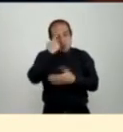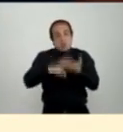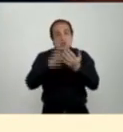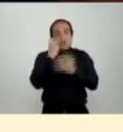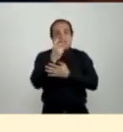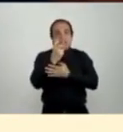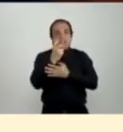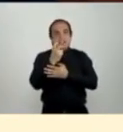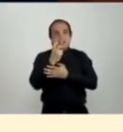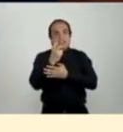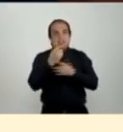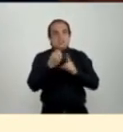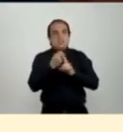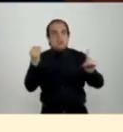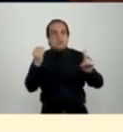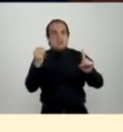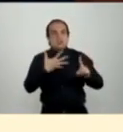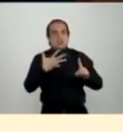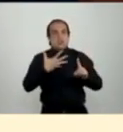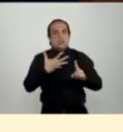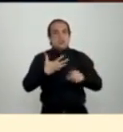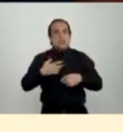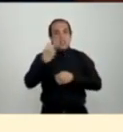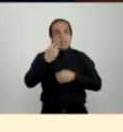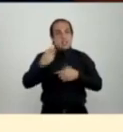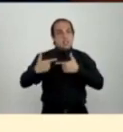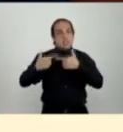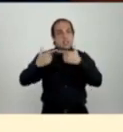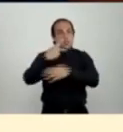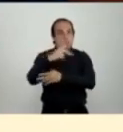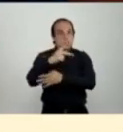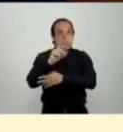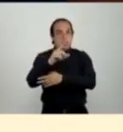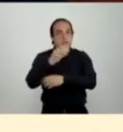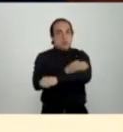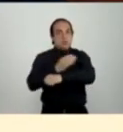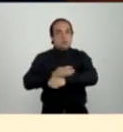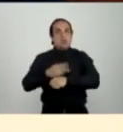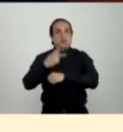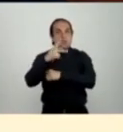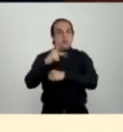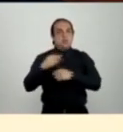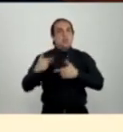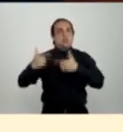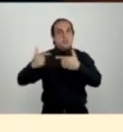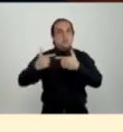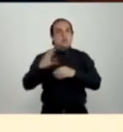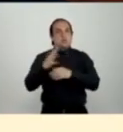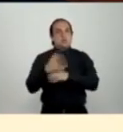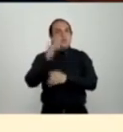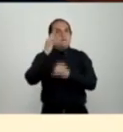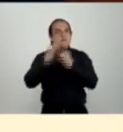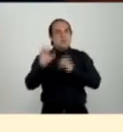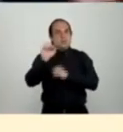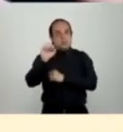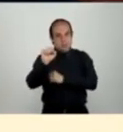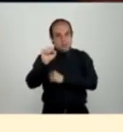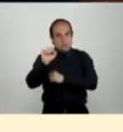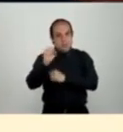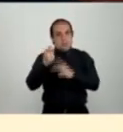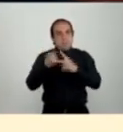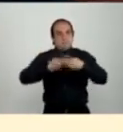ese es el esquema que llega a la generación tuya y que tú con los compañeros tuyos de generación, de los finales de los 60, principios de los